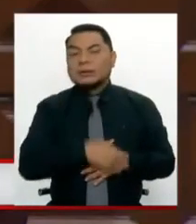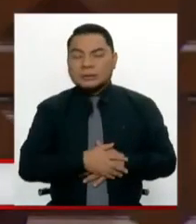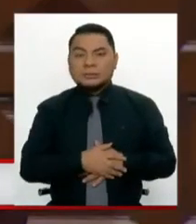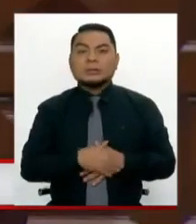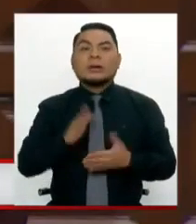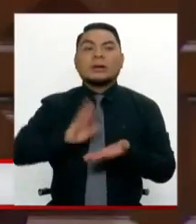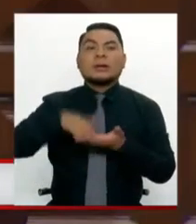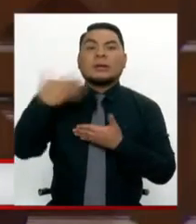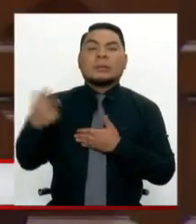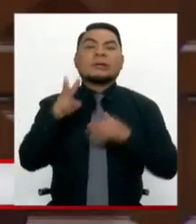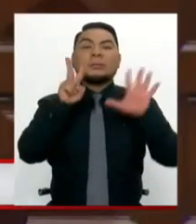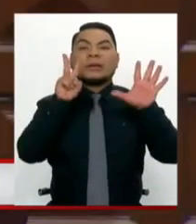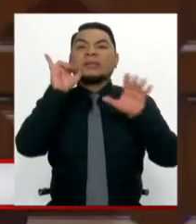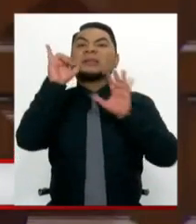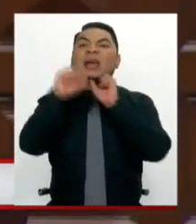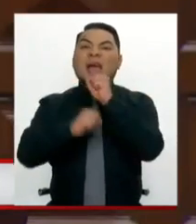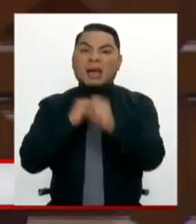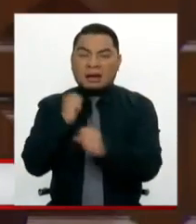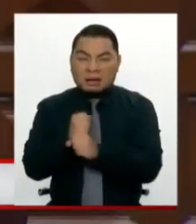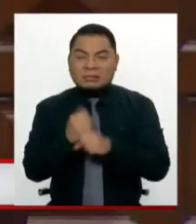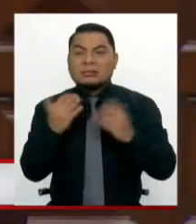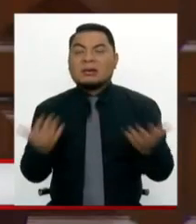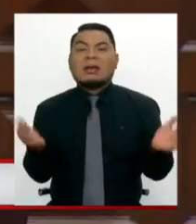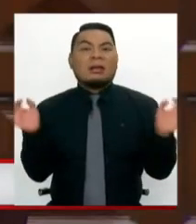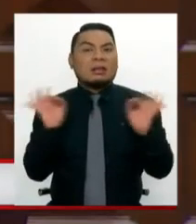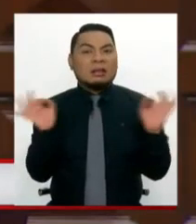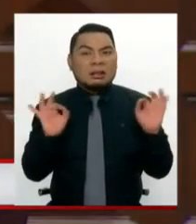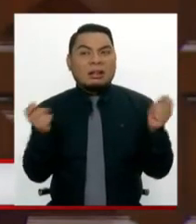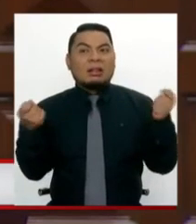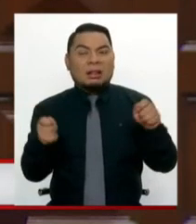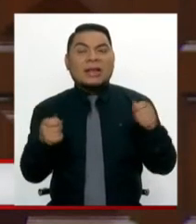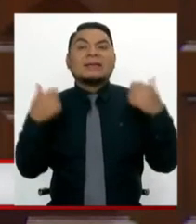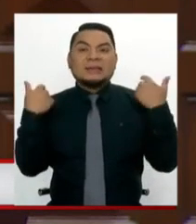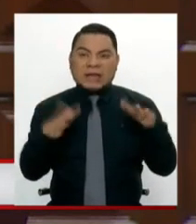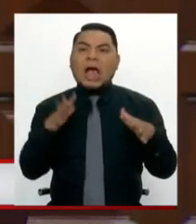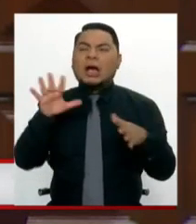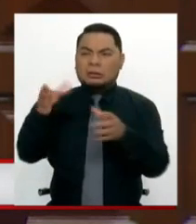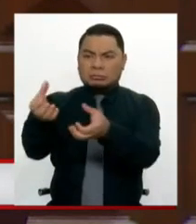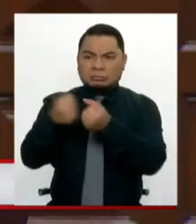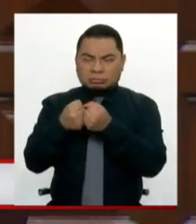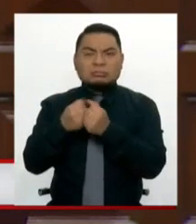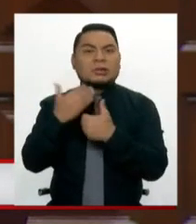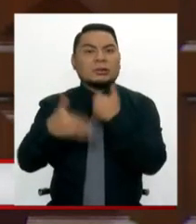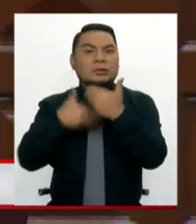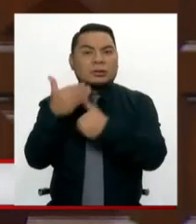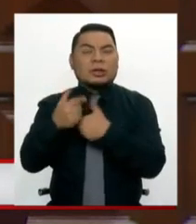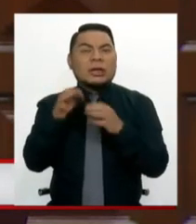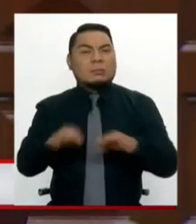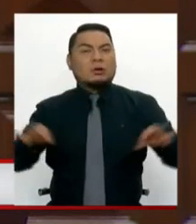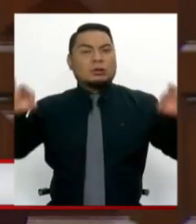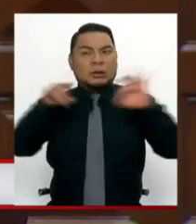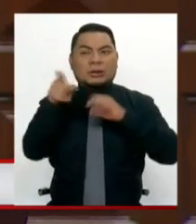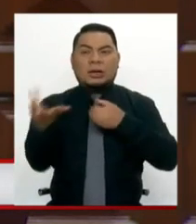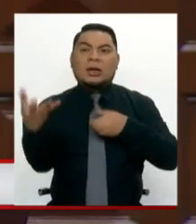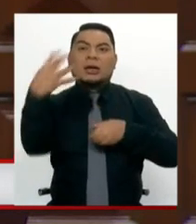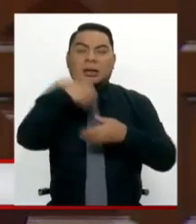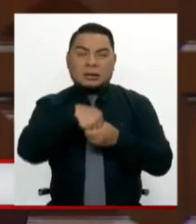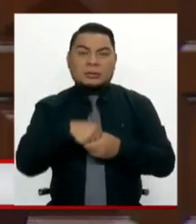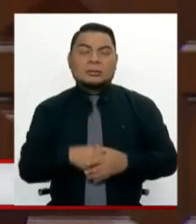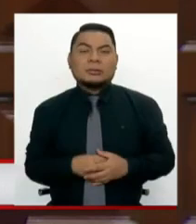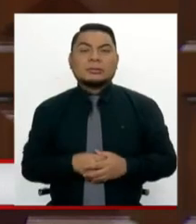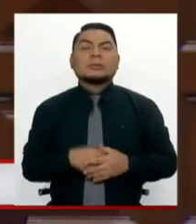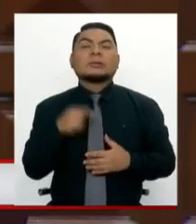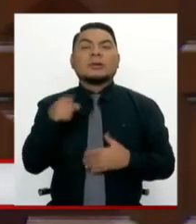después de 26 años, convirtiéndose en un gran hito para su estrategia de integración